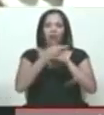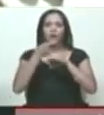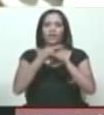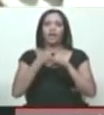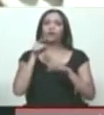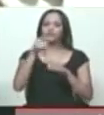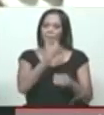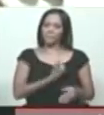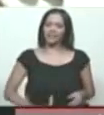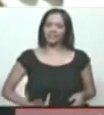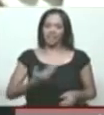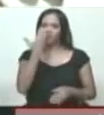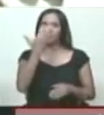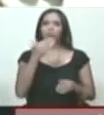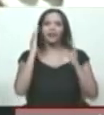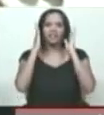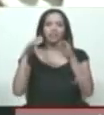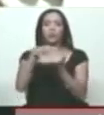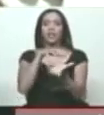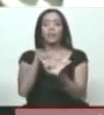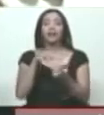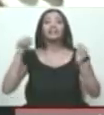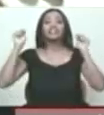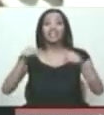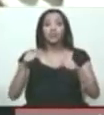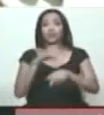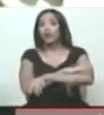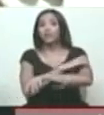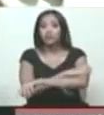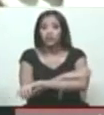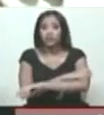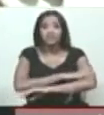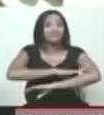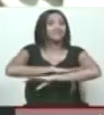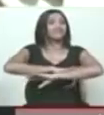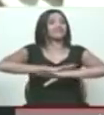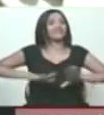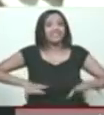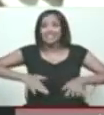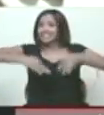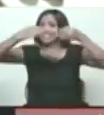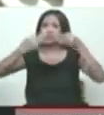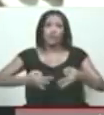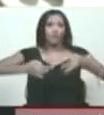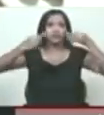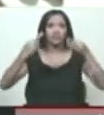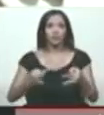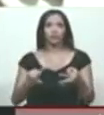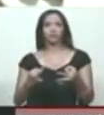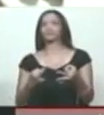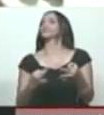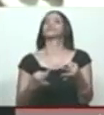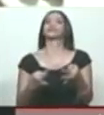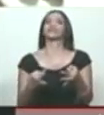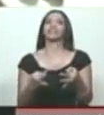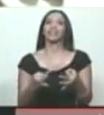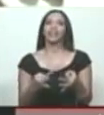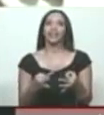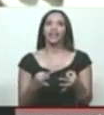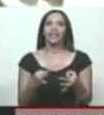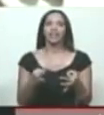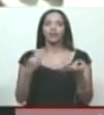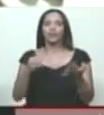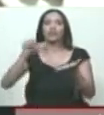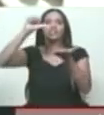está al frente para atender este problema. Si esto fuese con la derecha, seguro, seguro, tuviesen luz los grandes centros